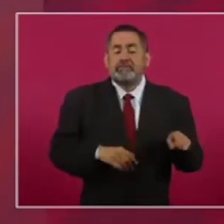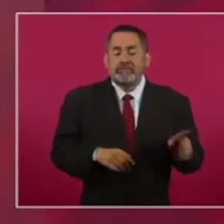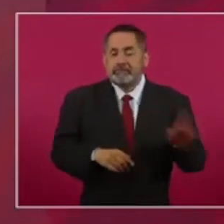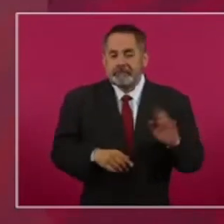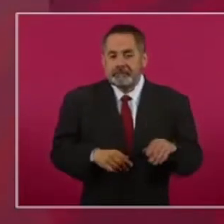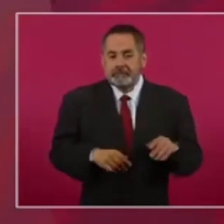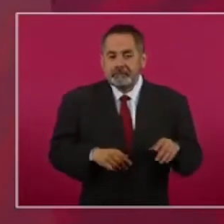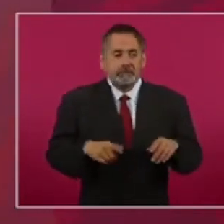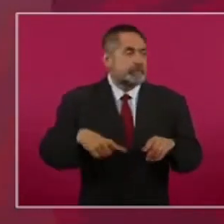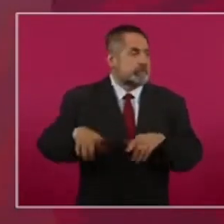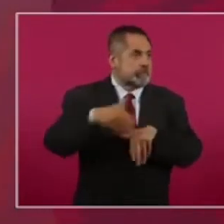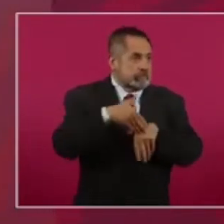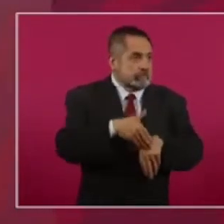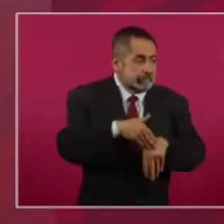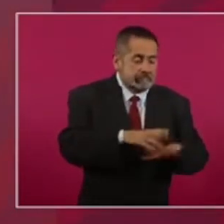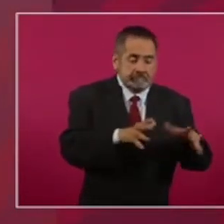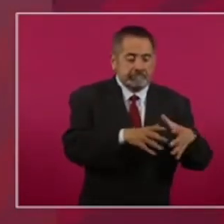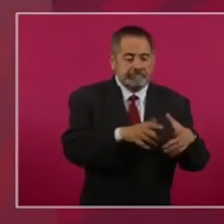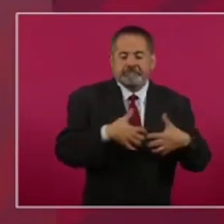seguidores